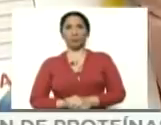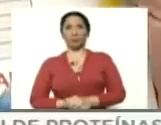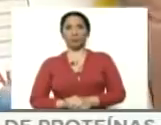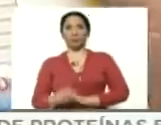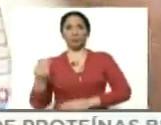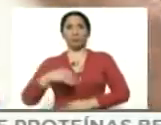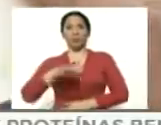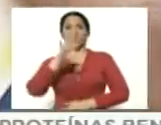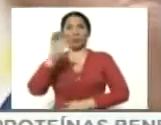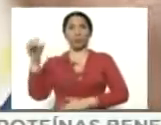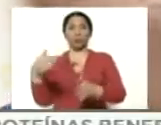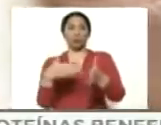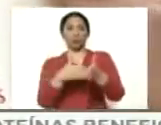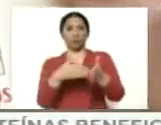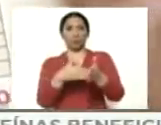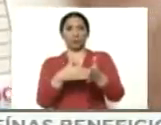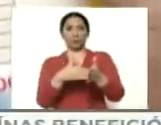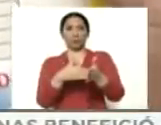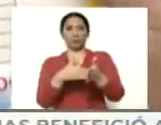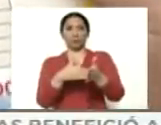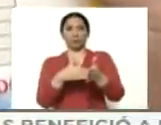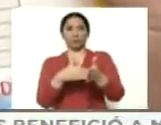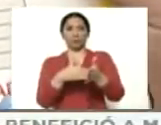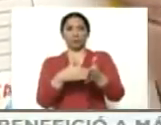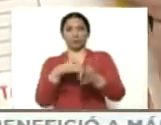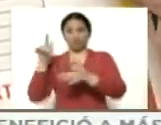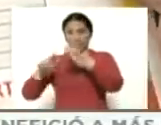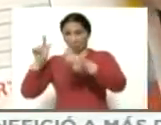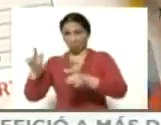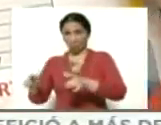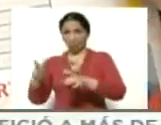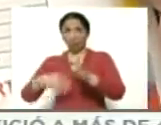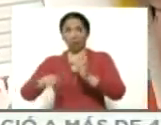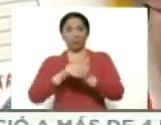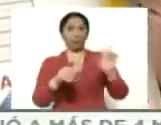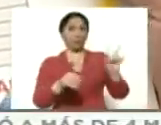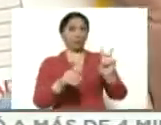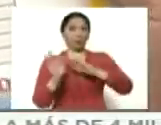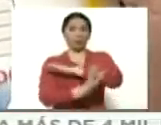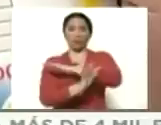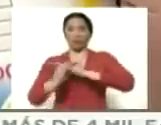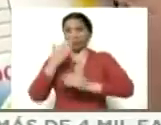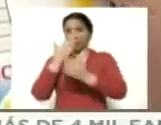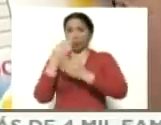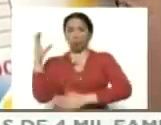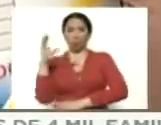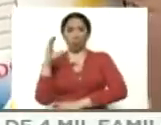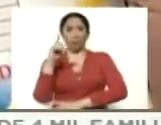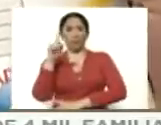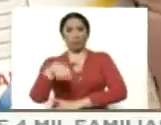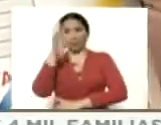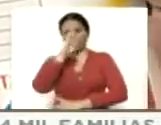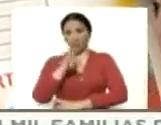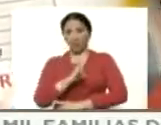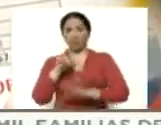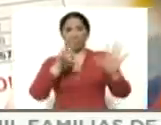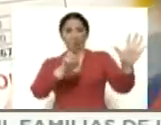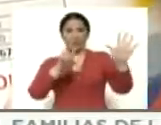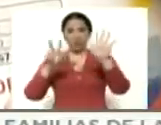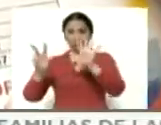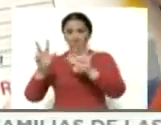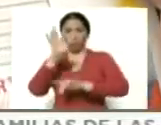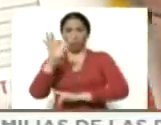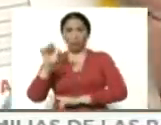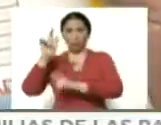más de 50.000 connacionales ya han regresado por la frontera con Colombia y la frontera con Brasil. El 78% de